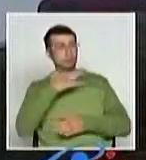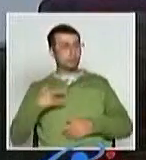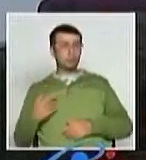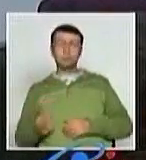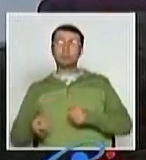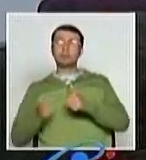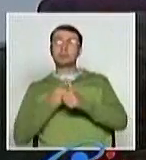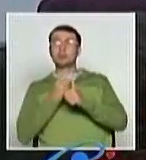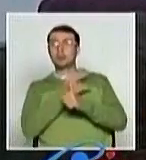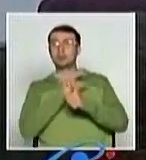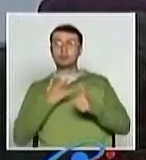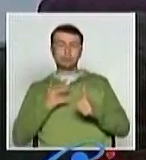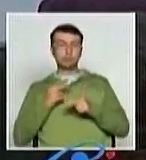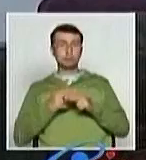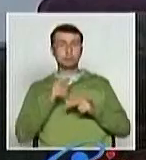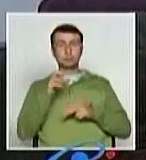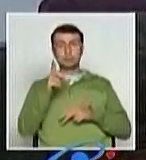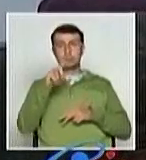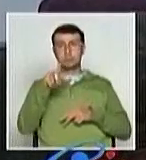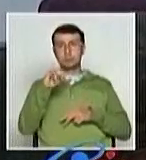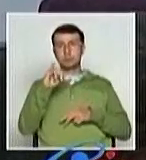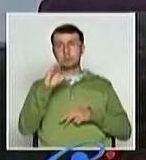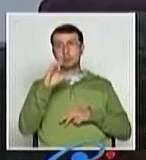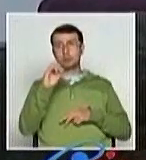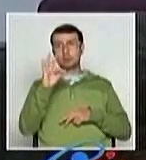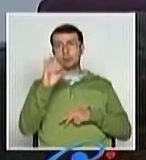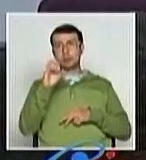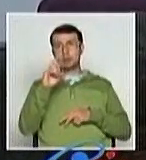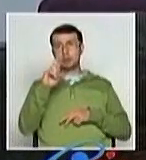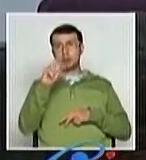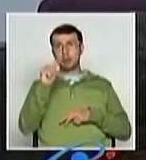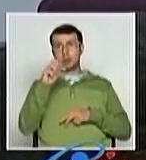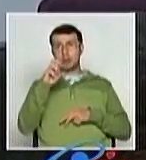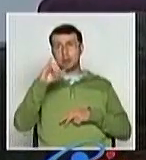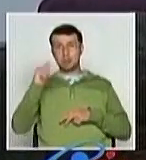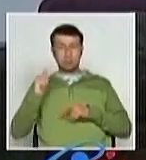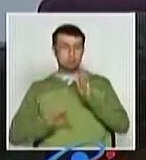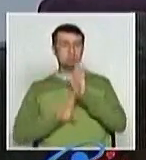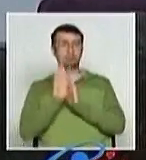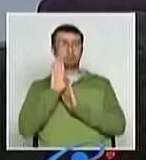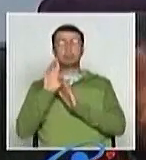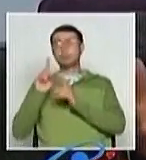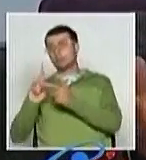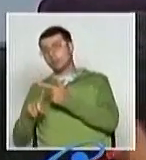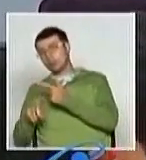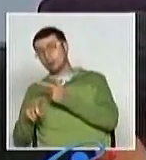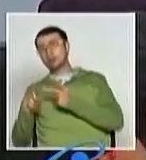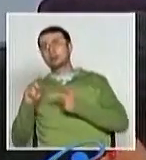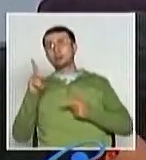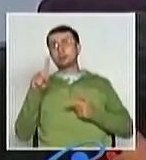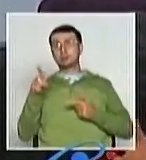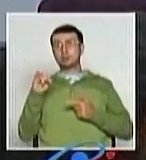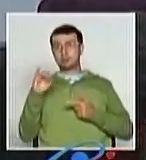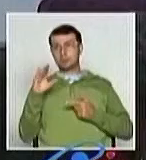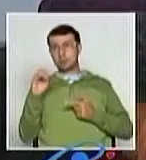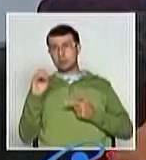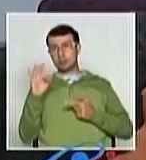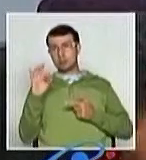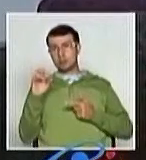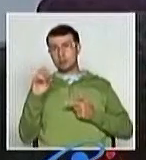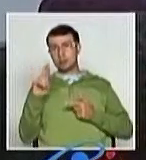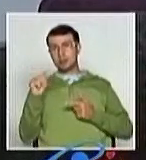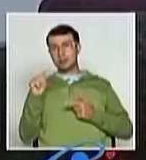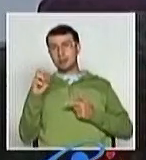llama psicoterapia del bienestar y y la otra se llama psicoterapia positiva la psicoterapia de bienestar es una